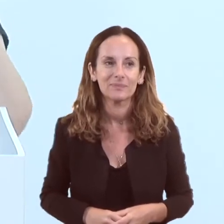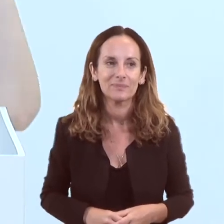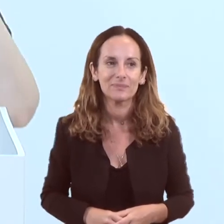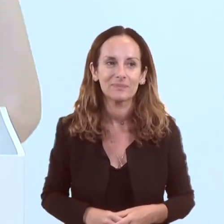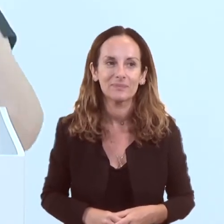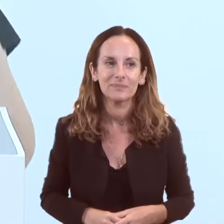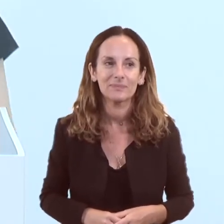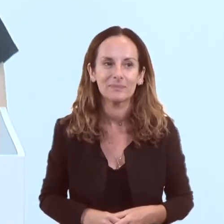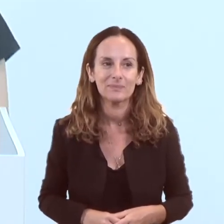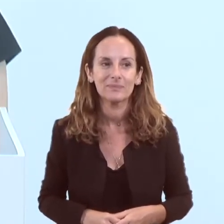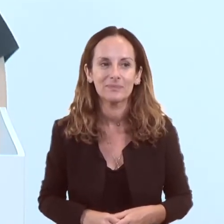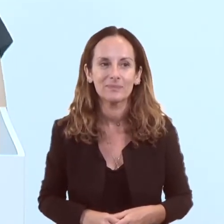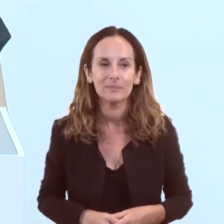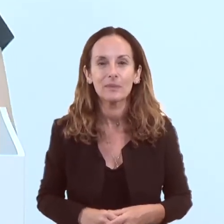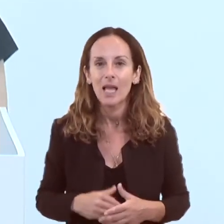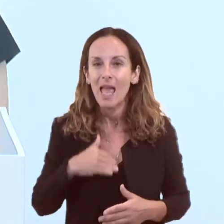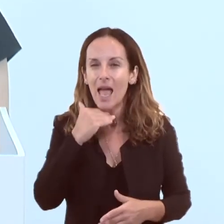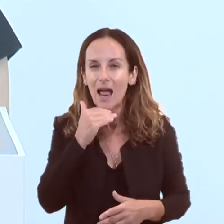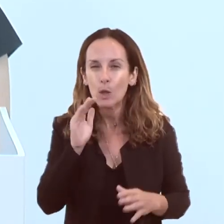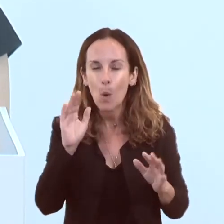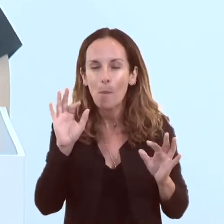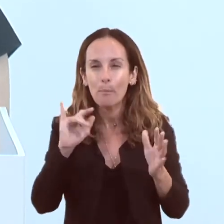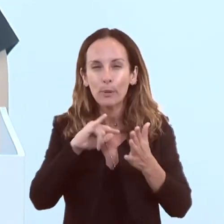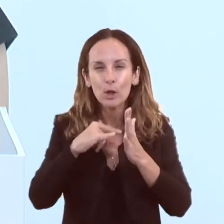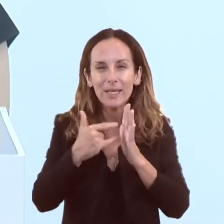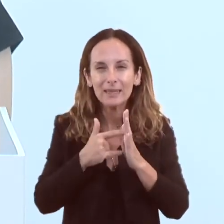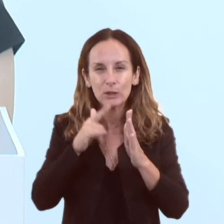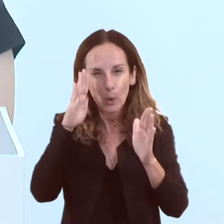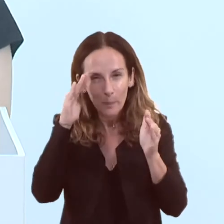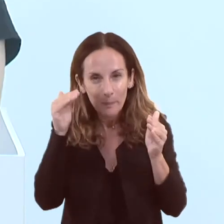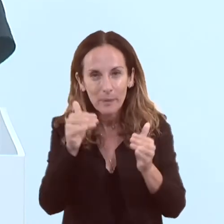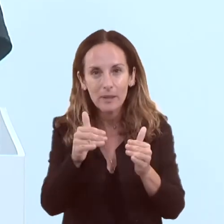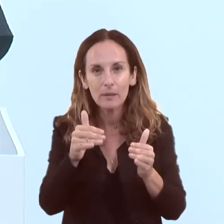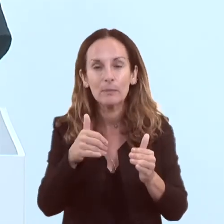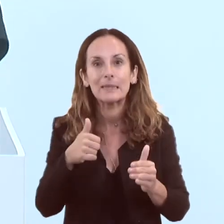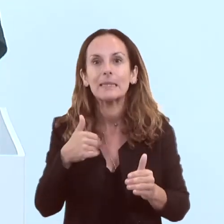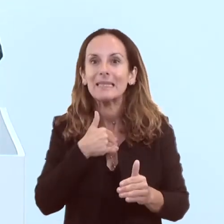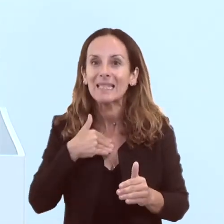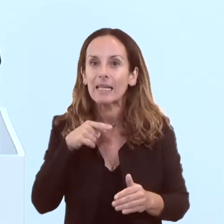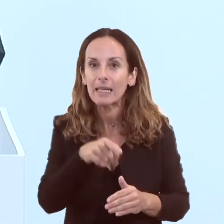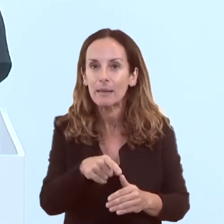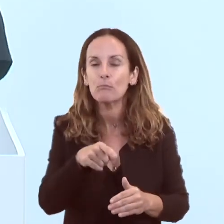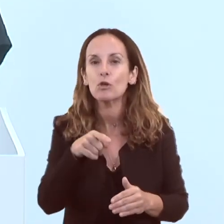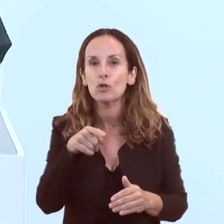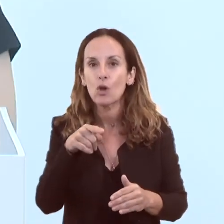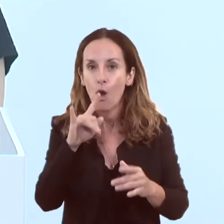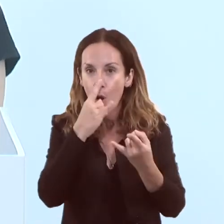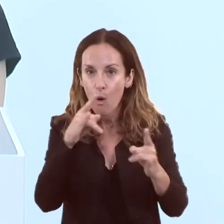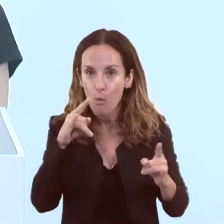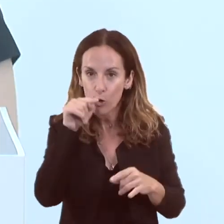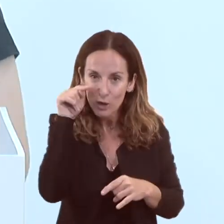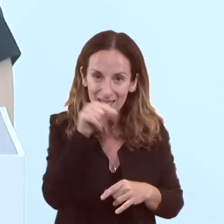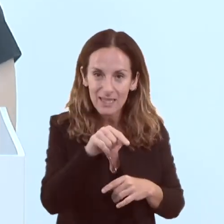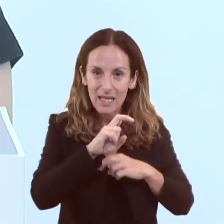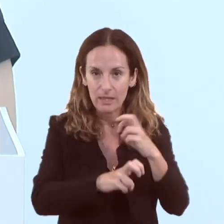ni algo que que se desvía de tal sino algo muy concreto porque queremos que se note queremos que justamente nos vamos a este bosque os hemos elegido